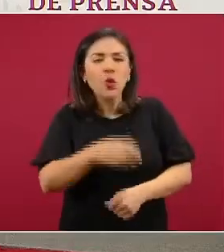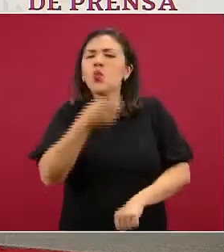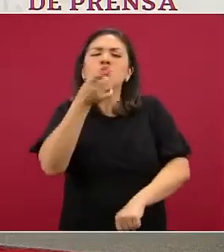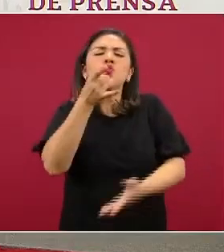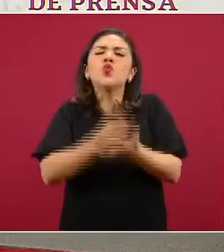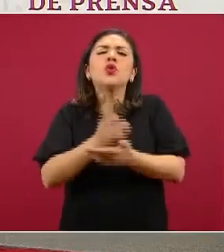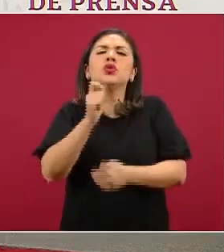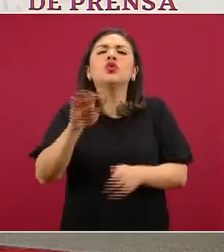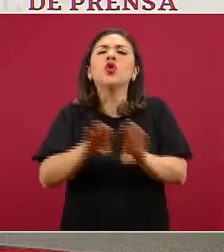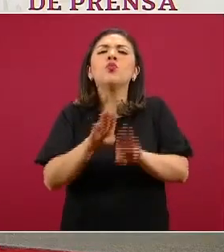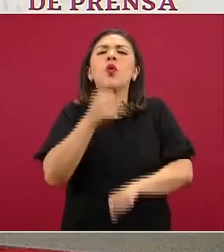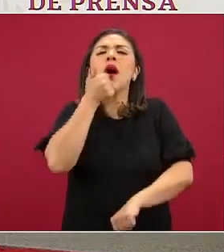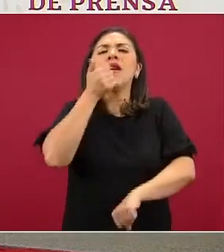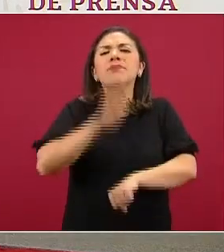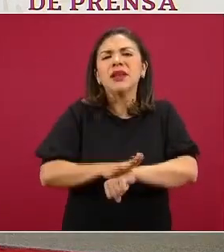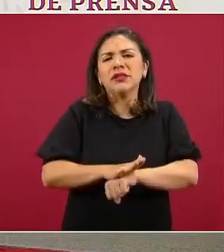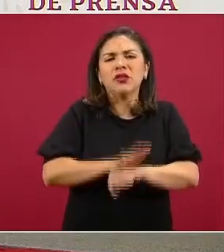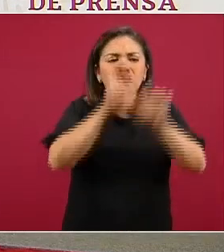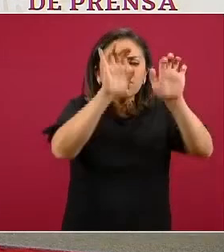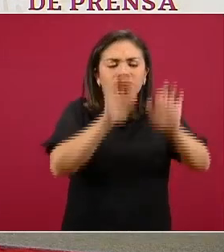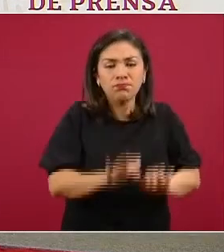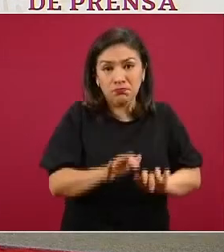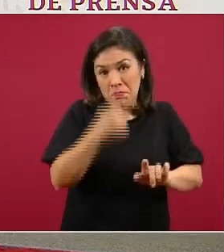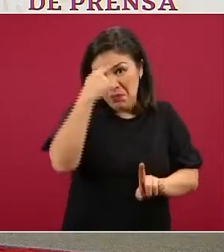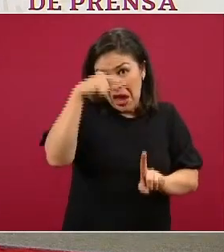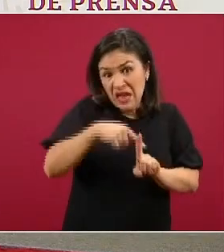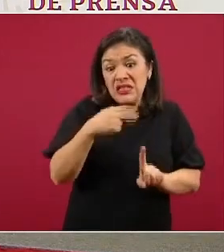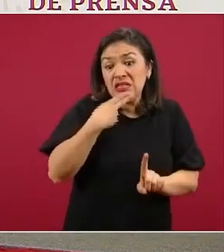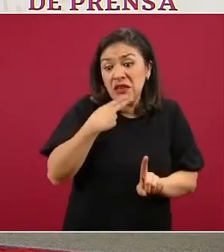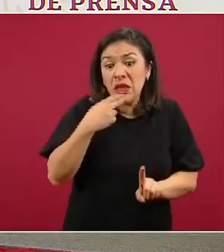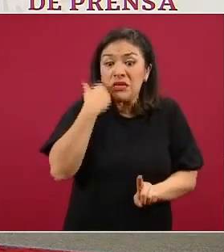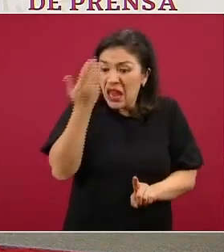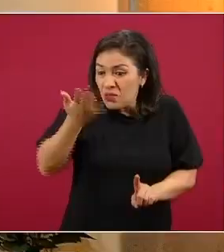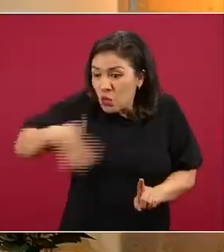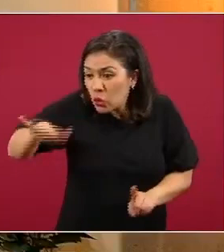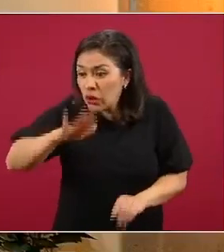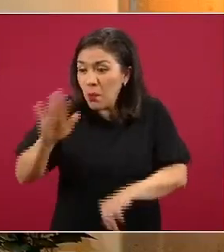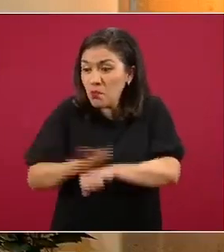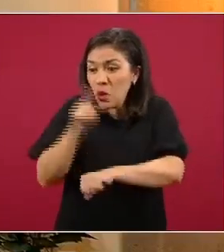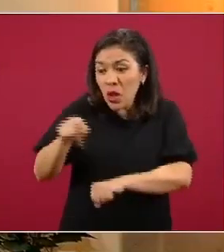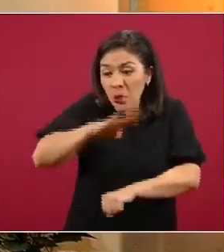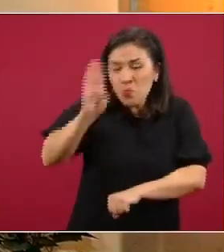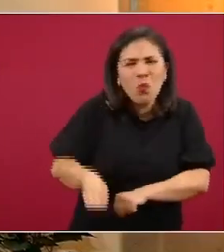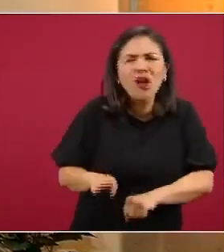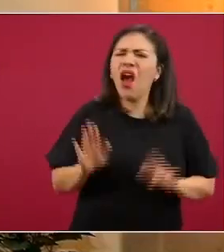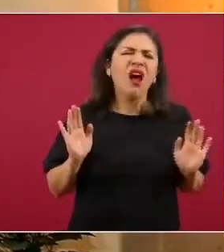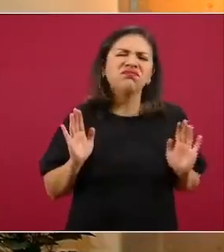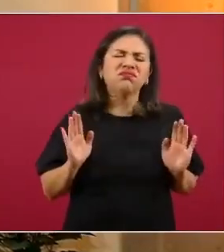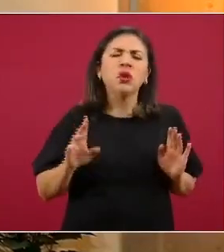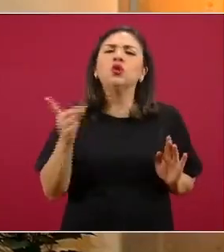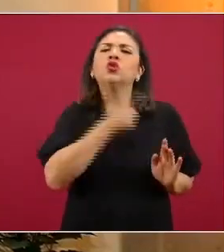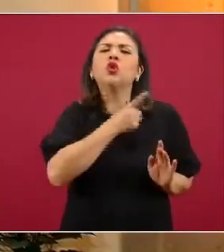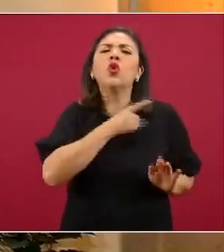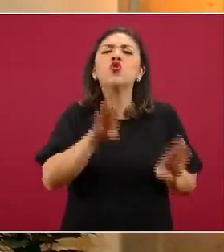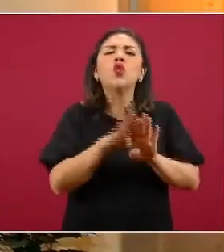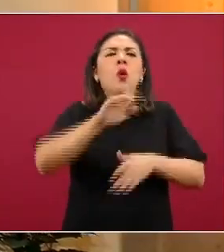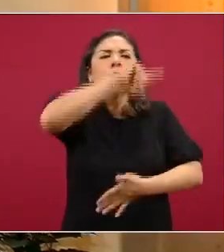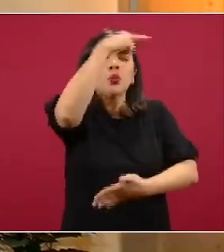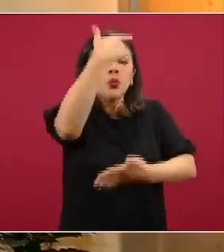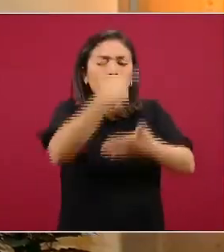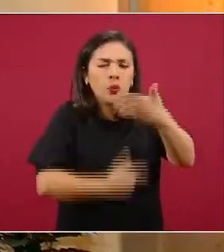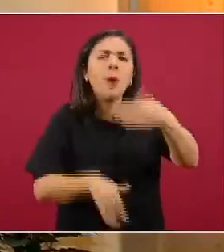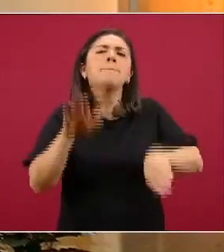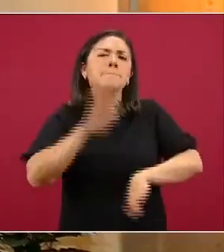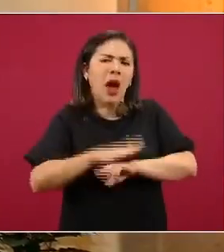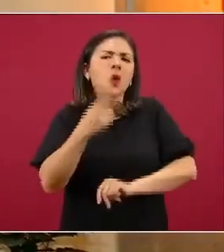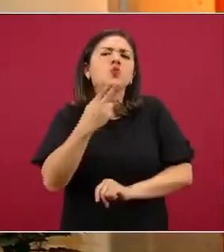está enfocado en identificar cuáles son las causas de defunción, pero sí en cuantificar o se convierte en un instrumento muy